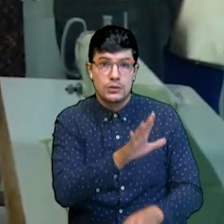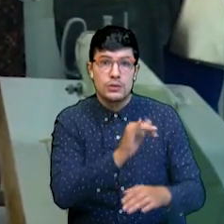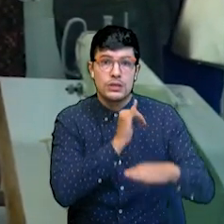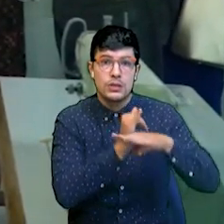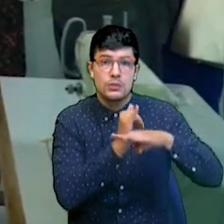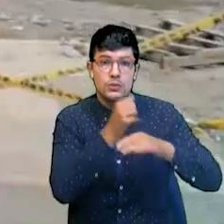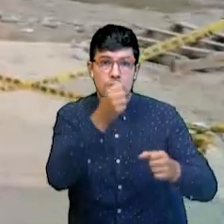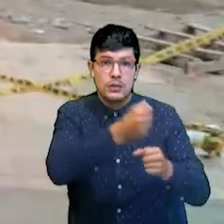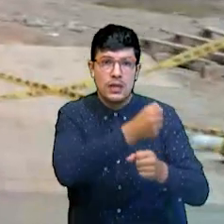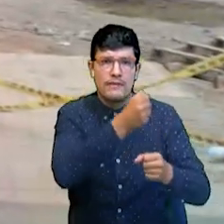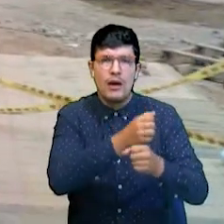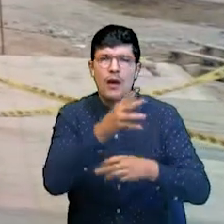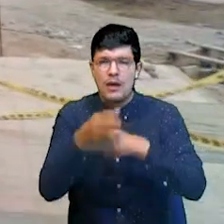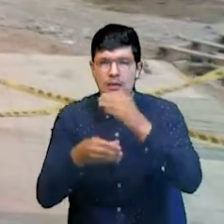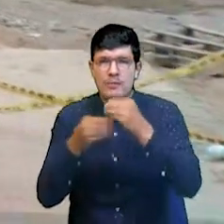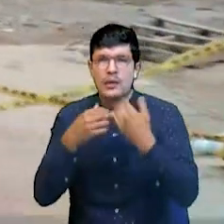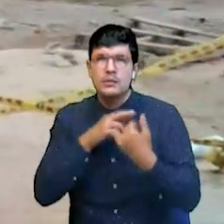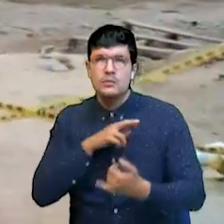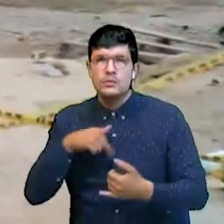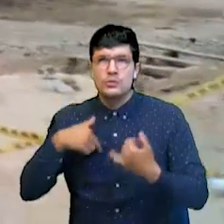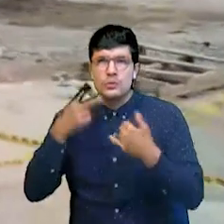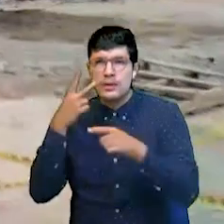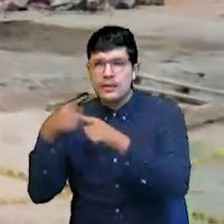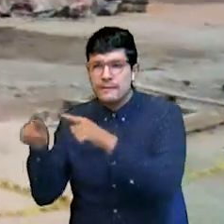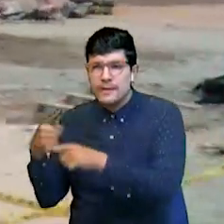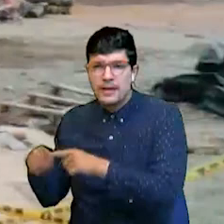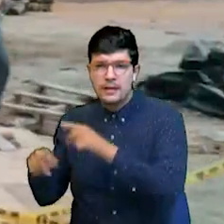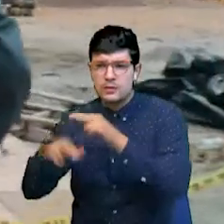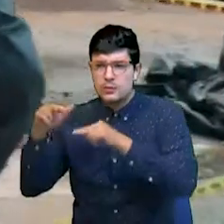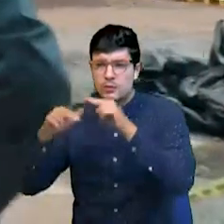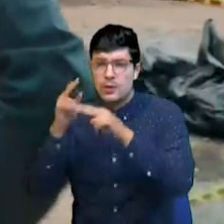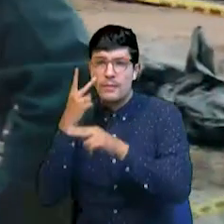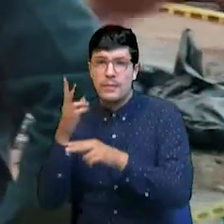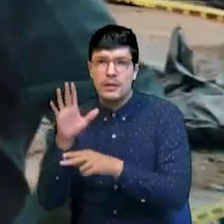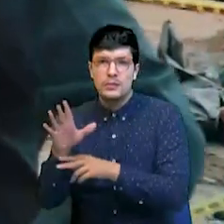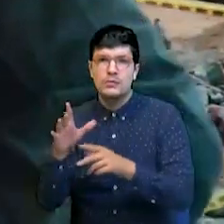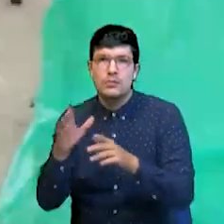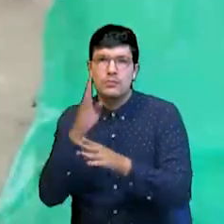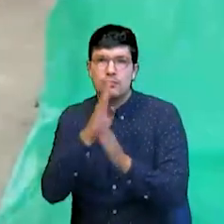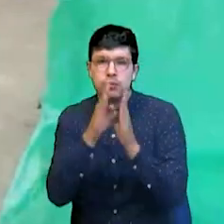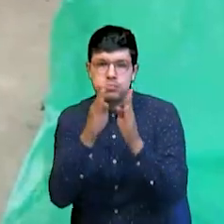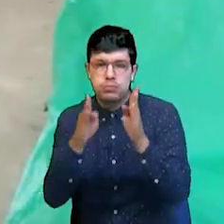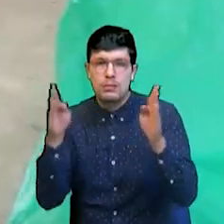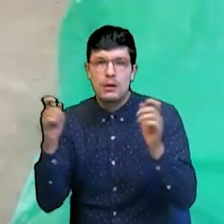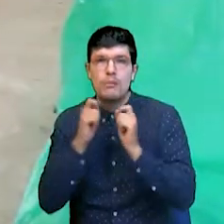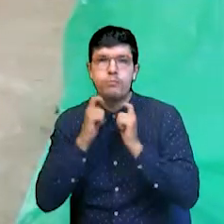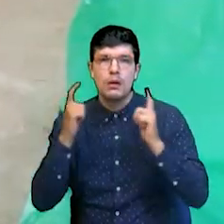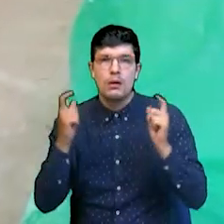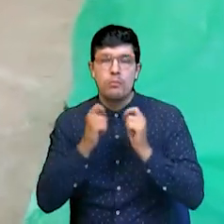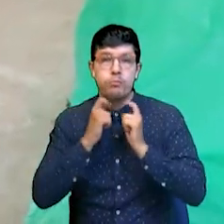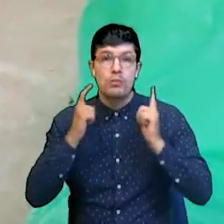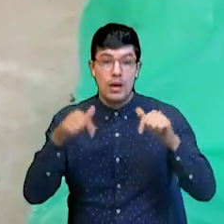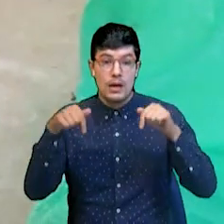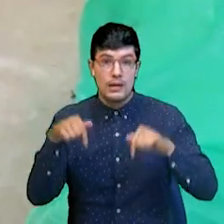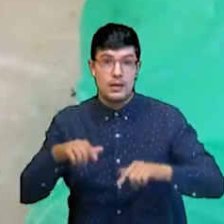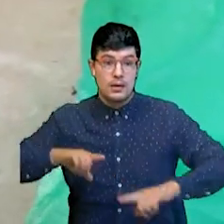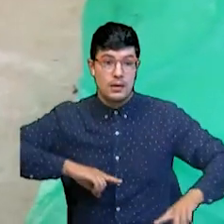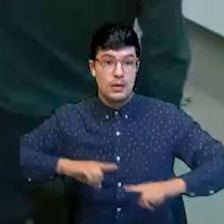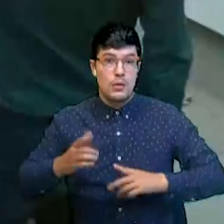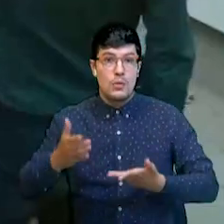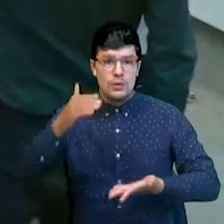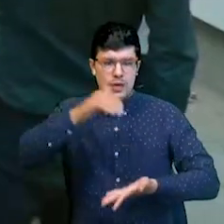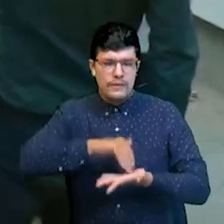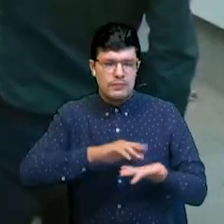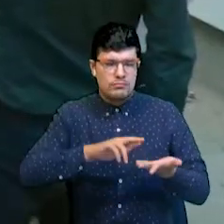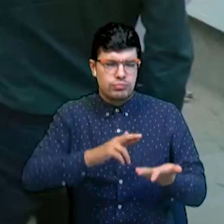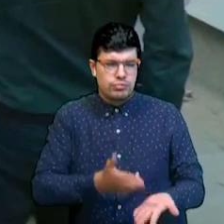visitamos las obras que ya están en su etapa final en la Gran Biblioteca Gabriel Turbay, que esta administración reconstruyó